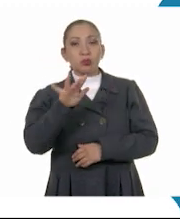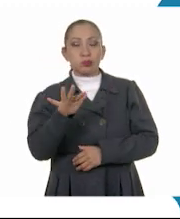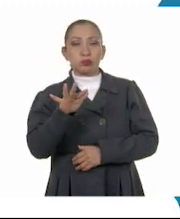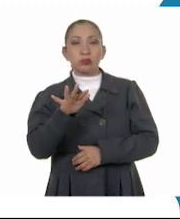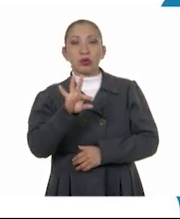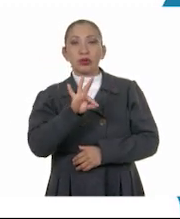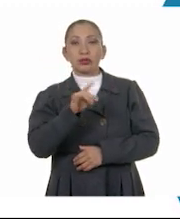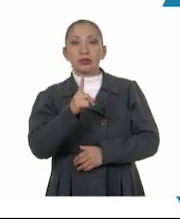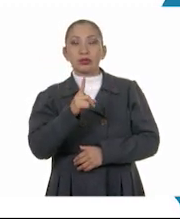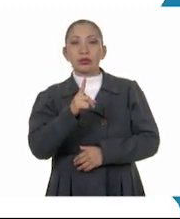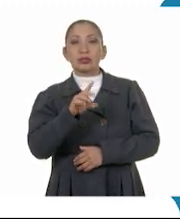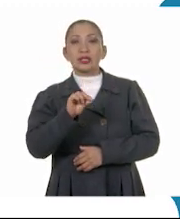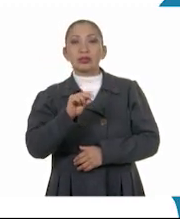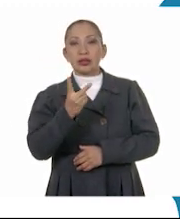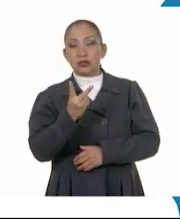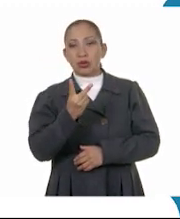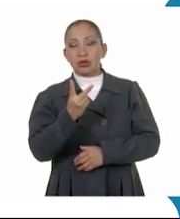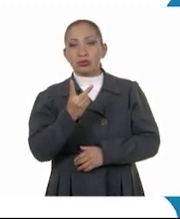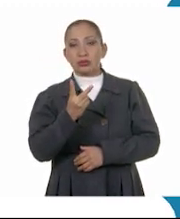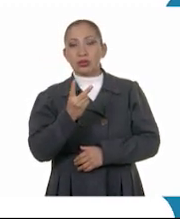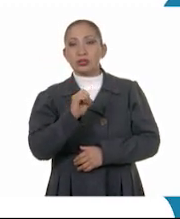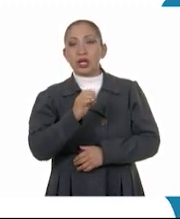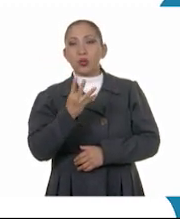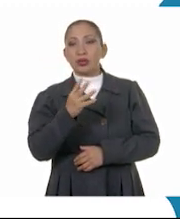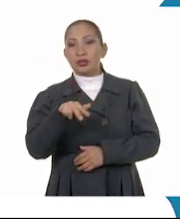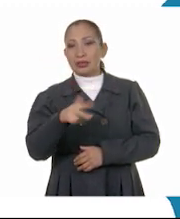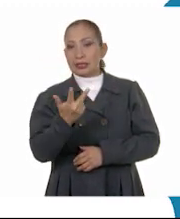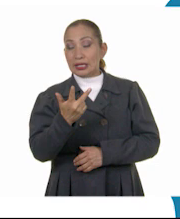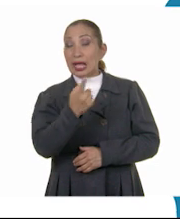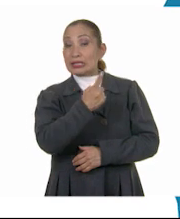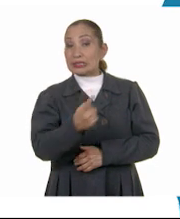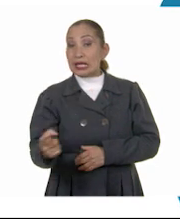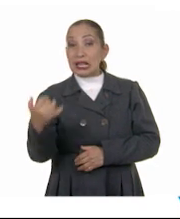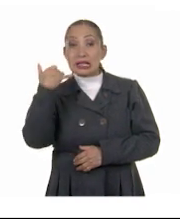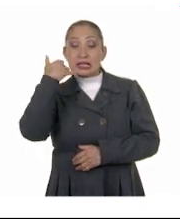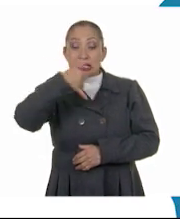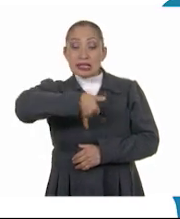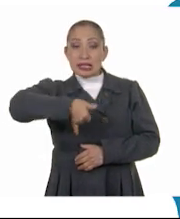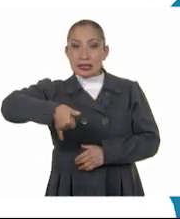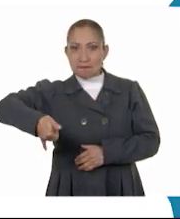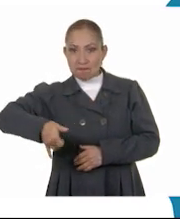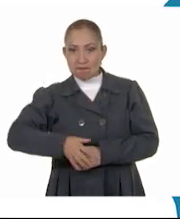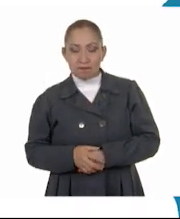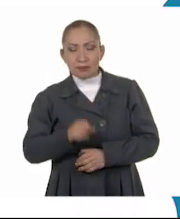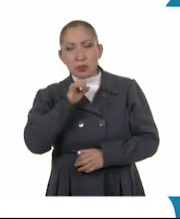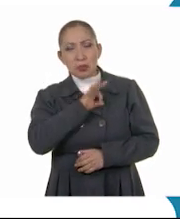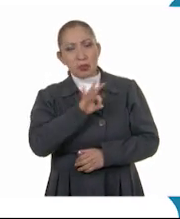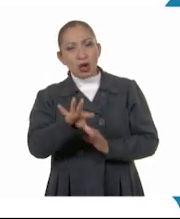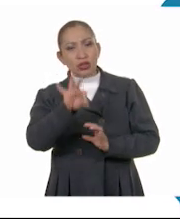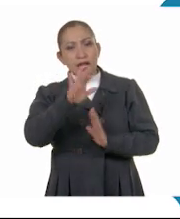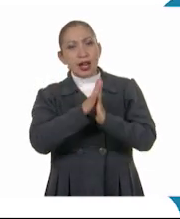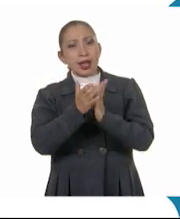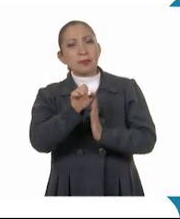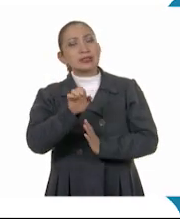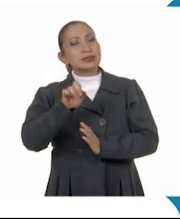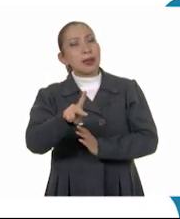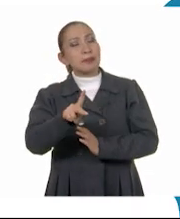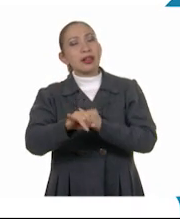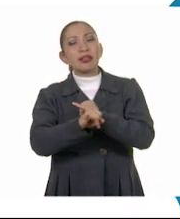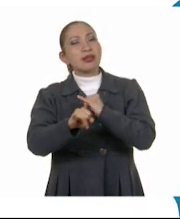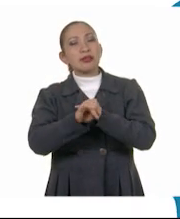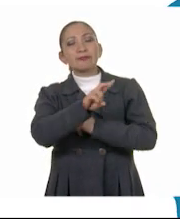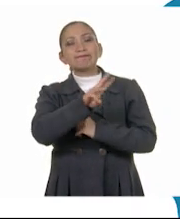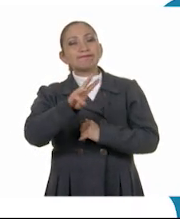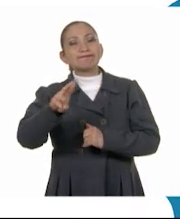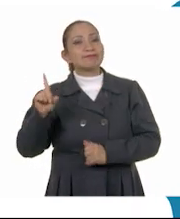55 41 72 04 13 con 100 líneas. También puedes encontrar los libros de texto en la